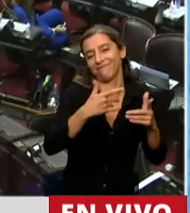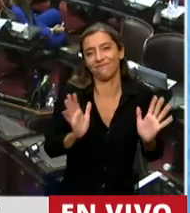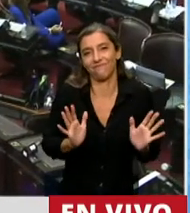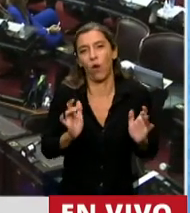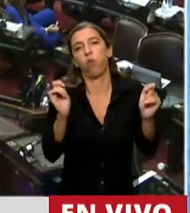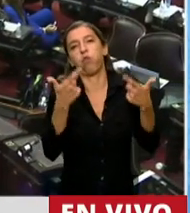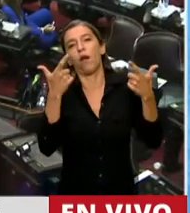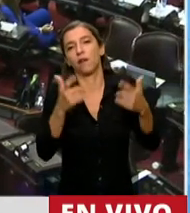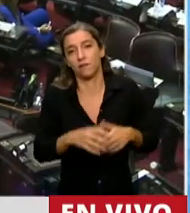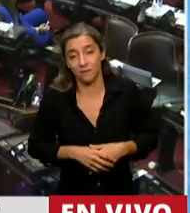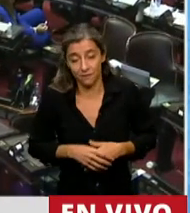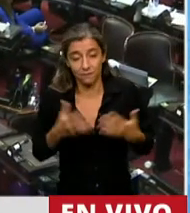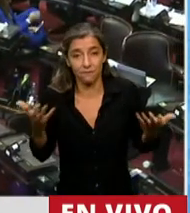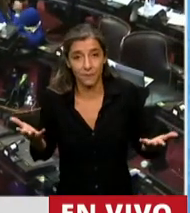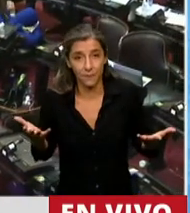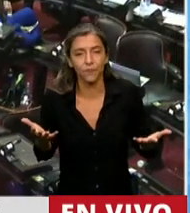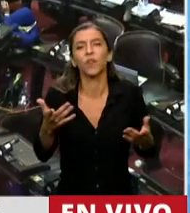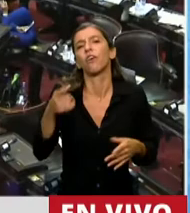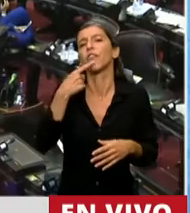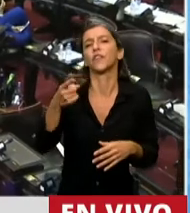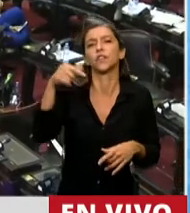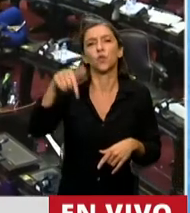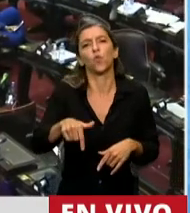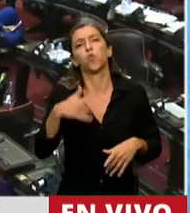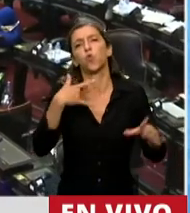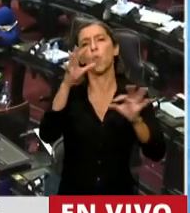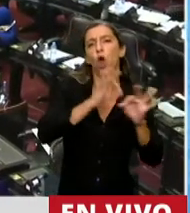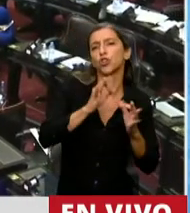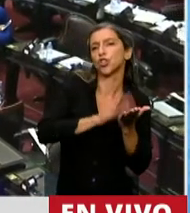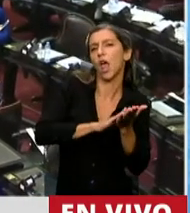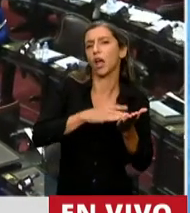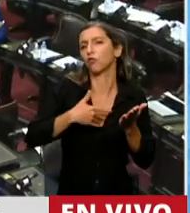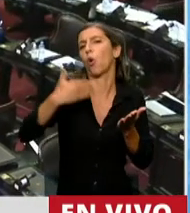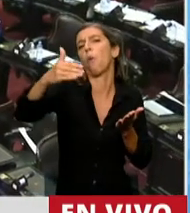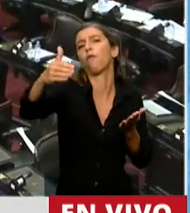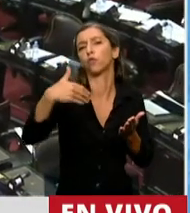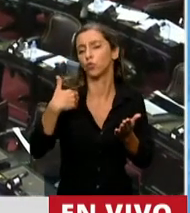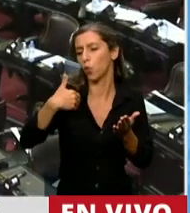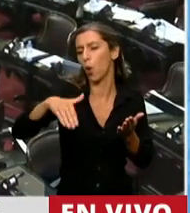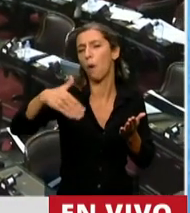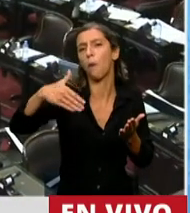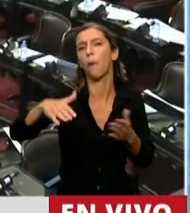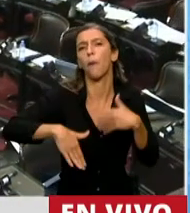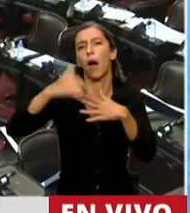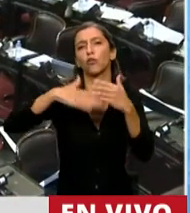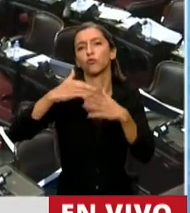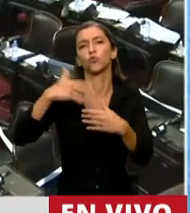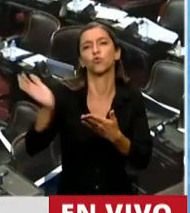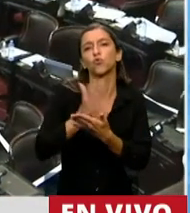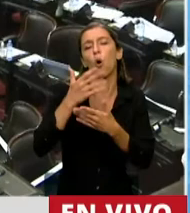viviendas que dicen que con esto, que están paralizadas, con este proyecto se van a reactivar y todo lo demás.